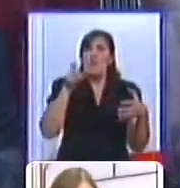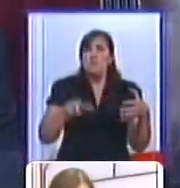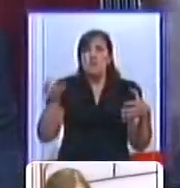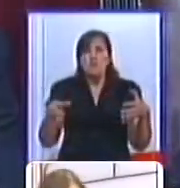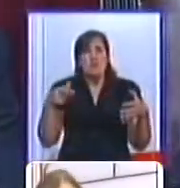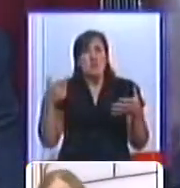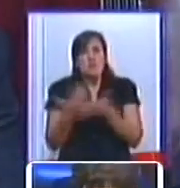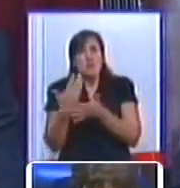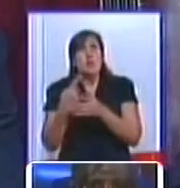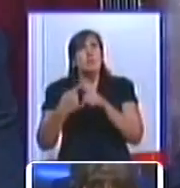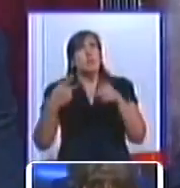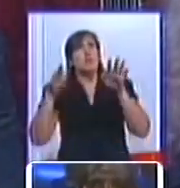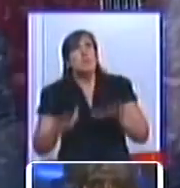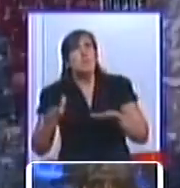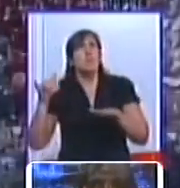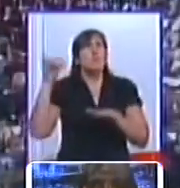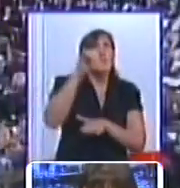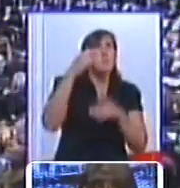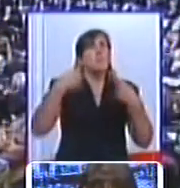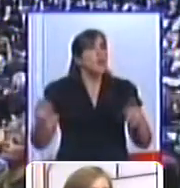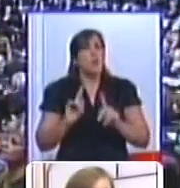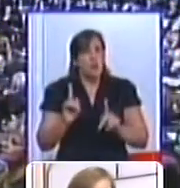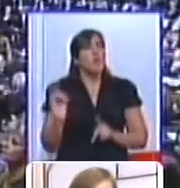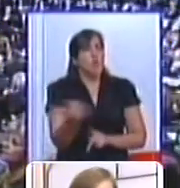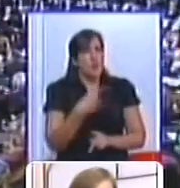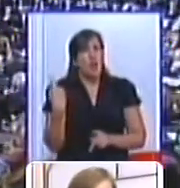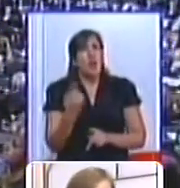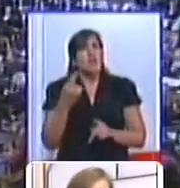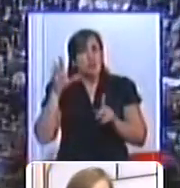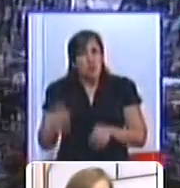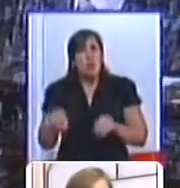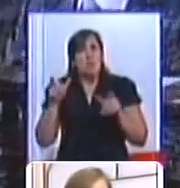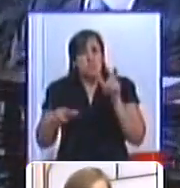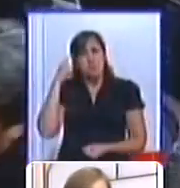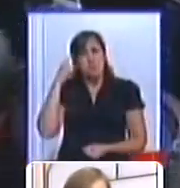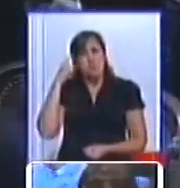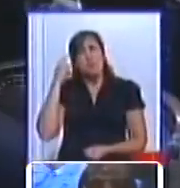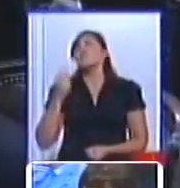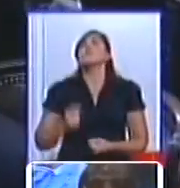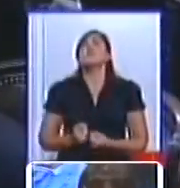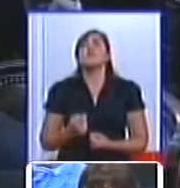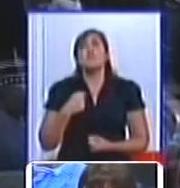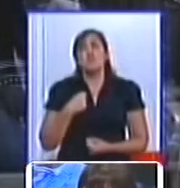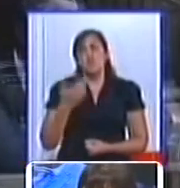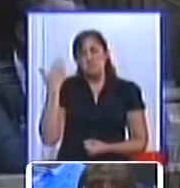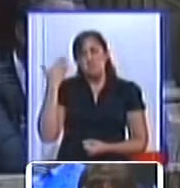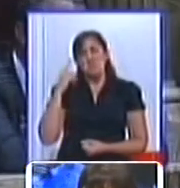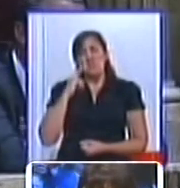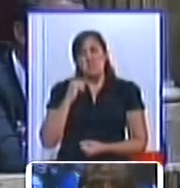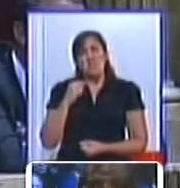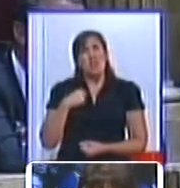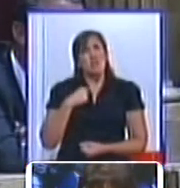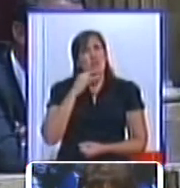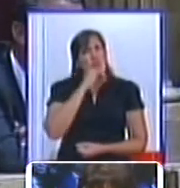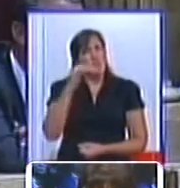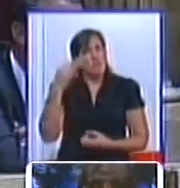República Argentina luego del esfuerzo ingente. Yo reflexionaba el otro día, y se lo digo con